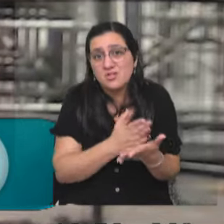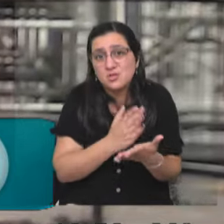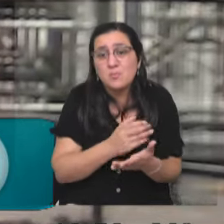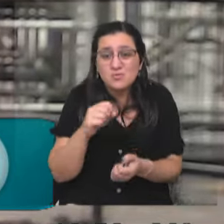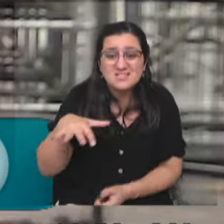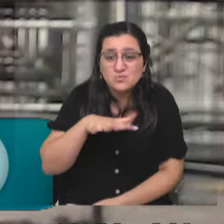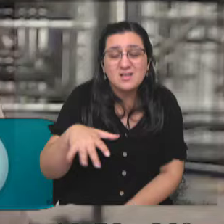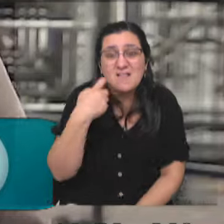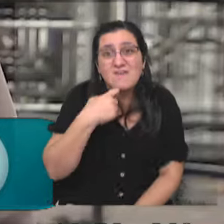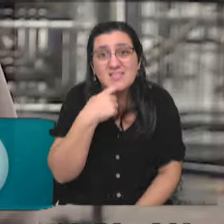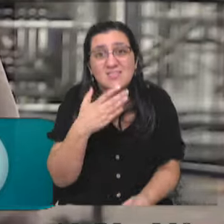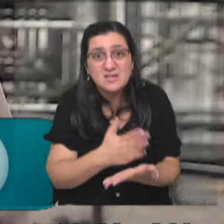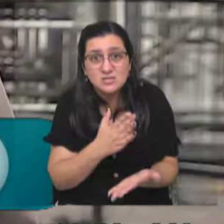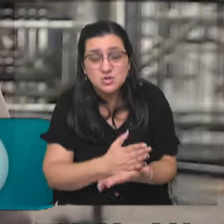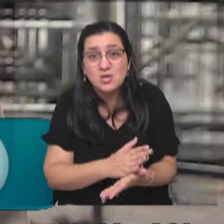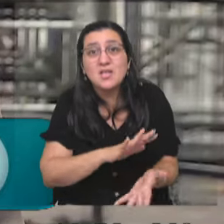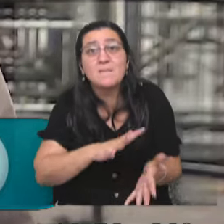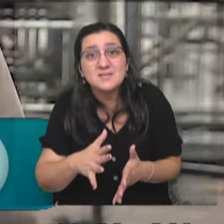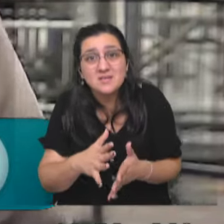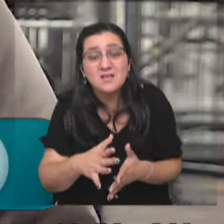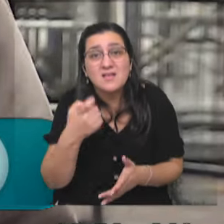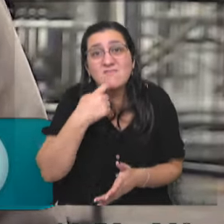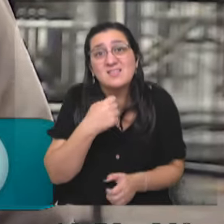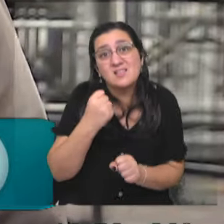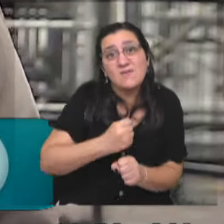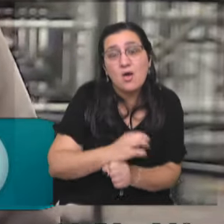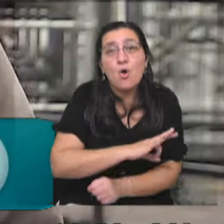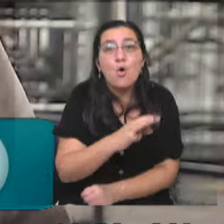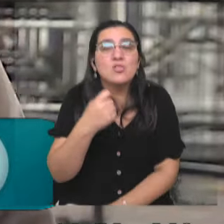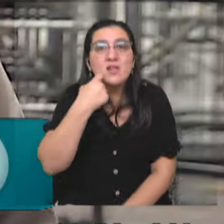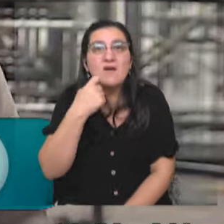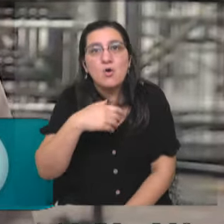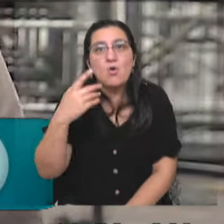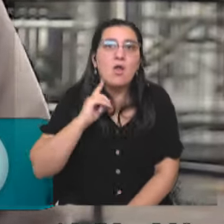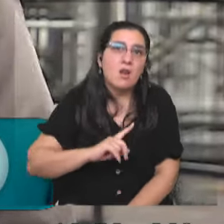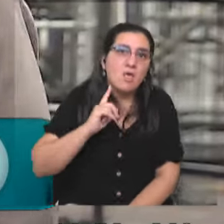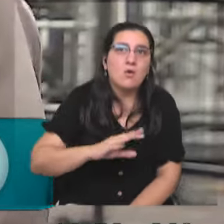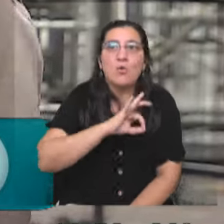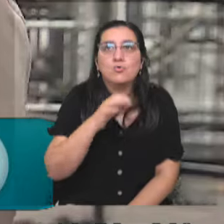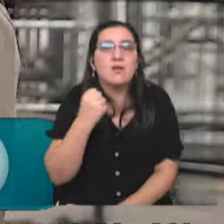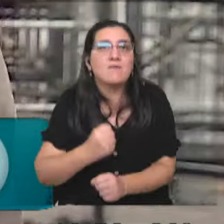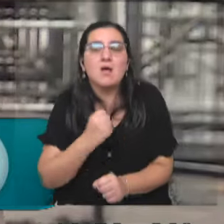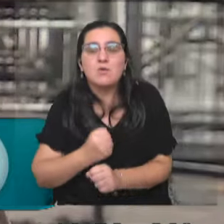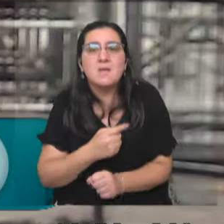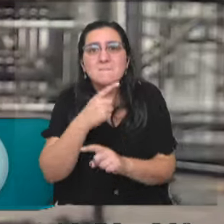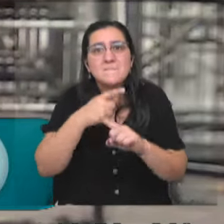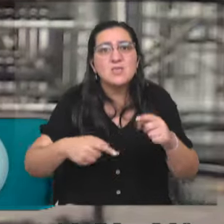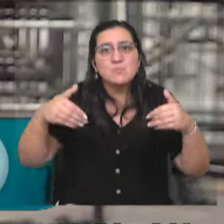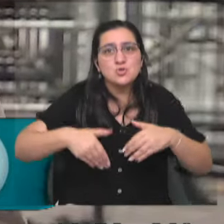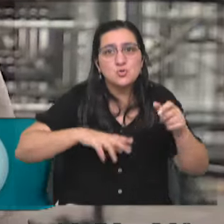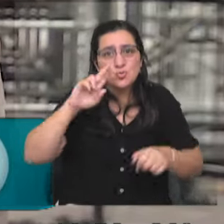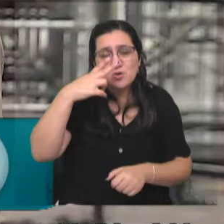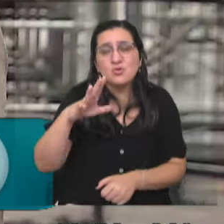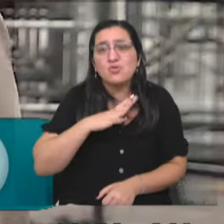que tiene déficit de derechos, lo que le ocurre es que tiene desempleo o tiene trabajo precario o tiene trabajo muy mal pago, como hay 500.000 de uruguayos y uruguayas